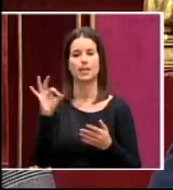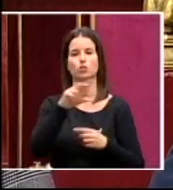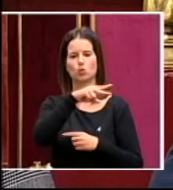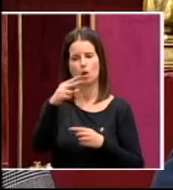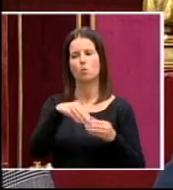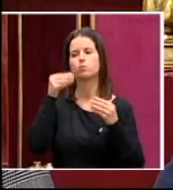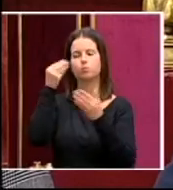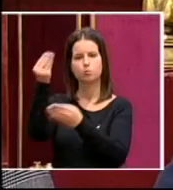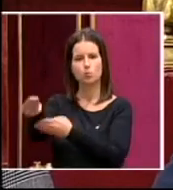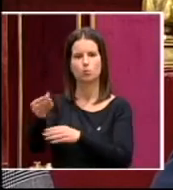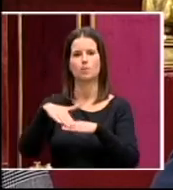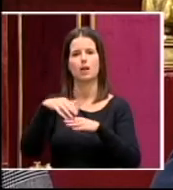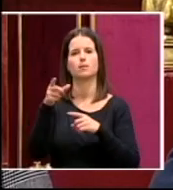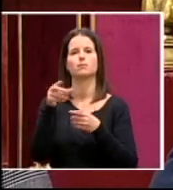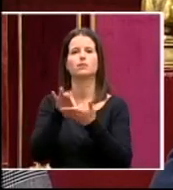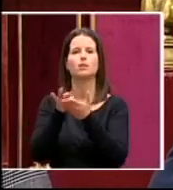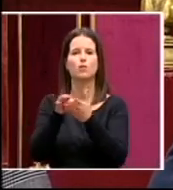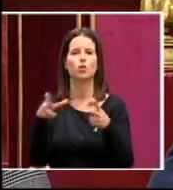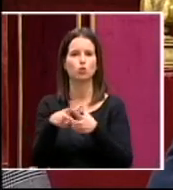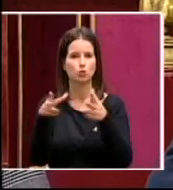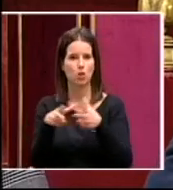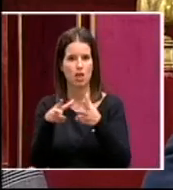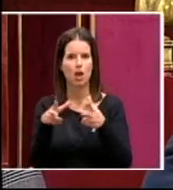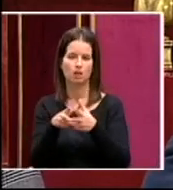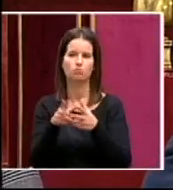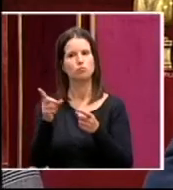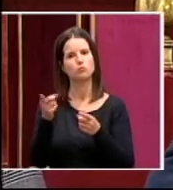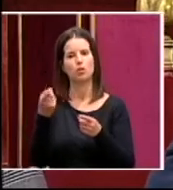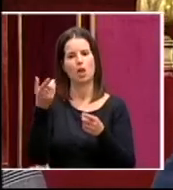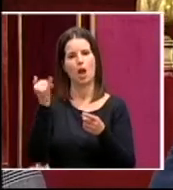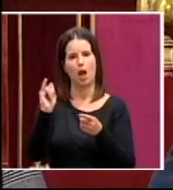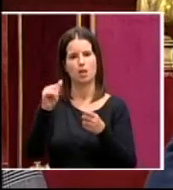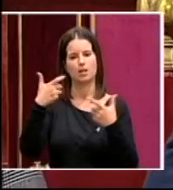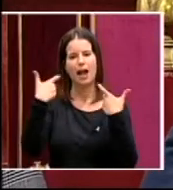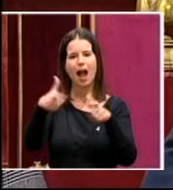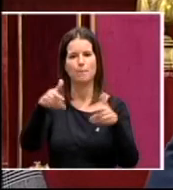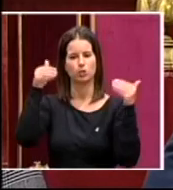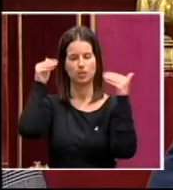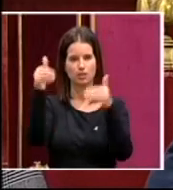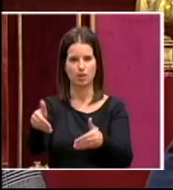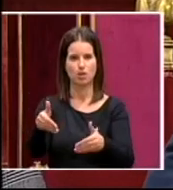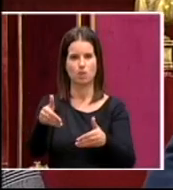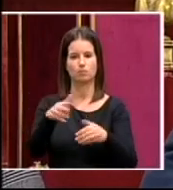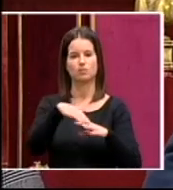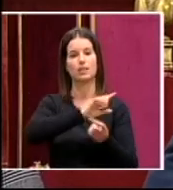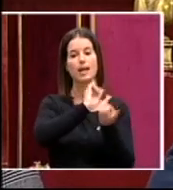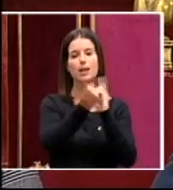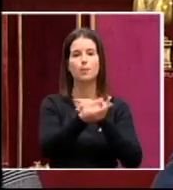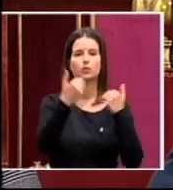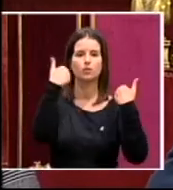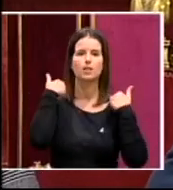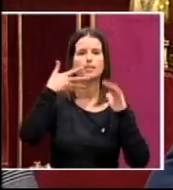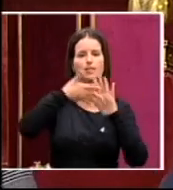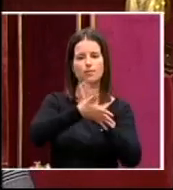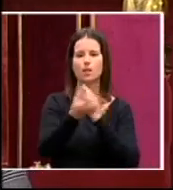sociales comunitarios sectoriales, porque obviamente tienen un ámbito de intervención. Y mucho más si el traslado de competencias implica que esos